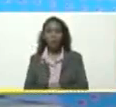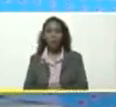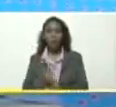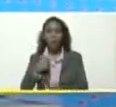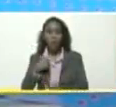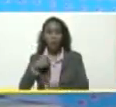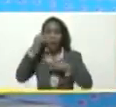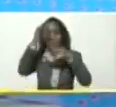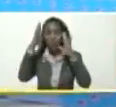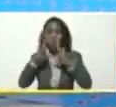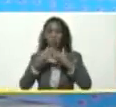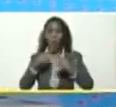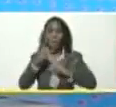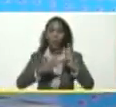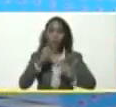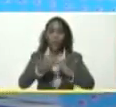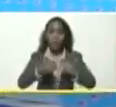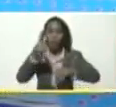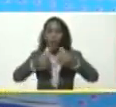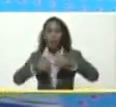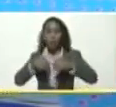pendiente de todo el proceso electoral,